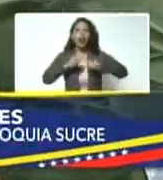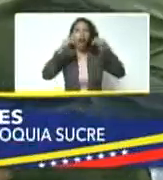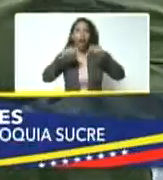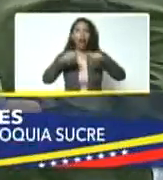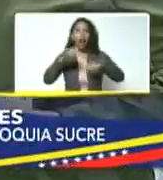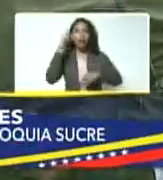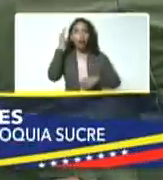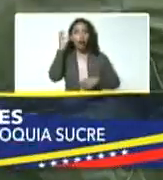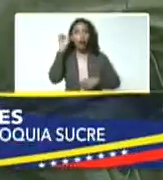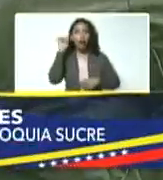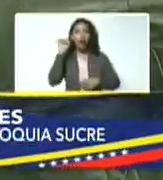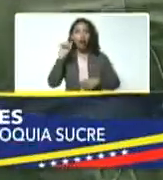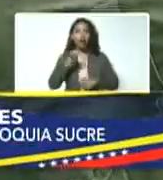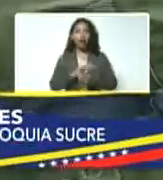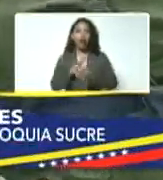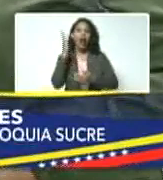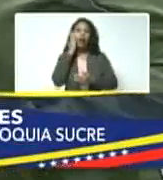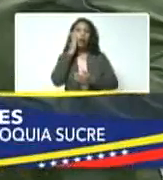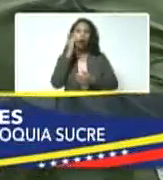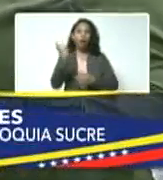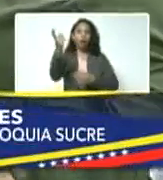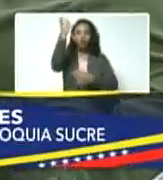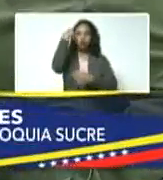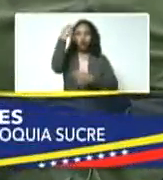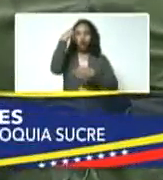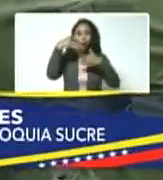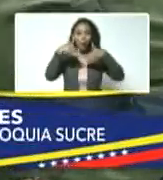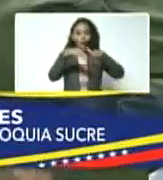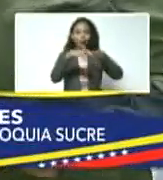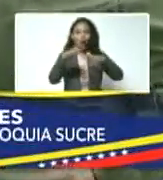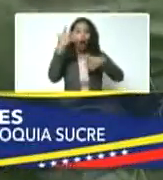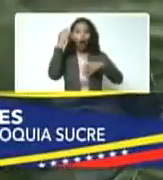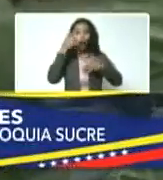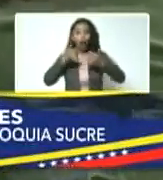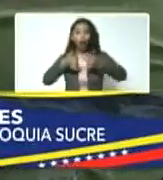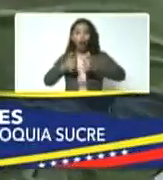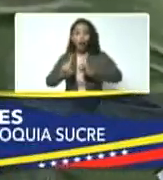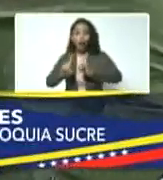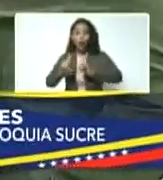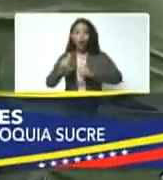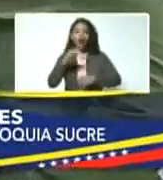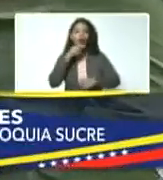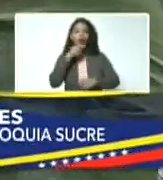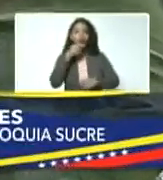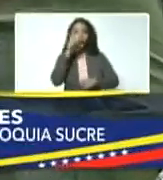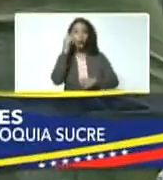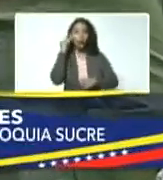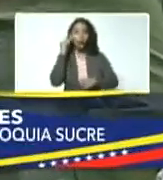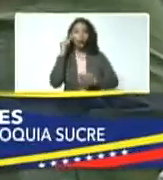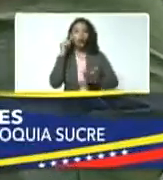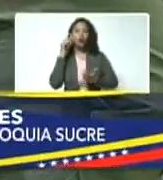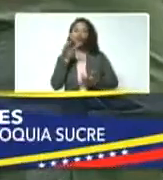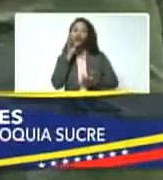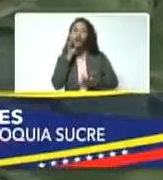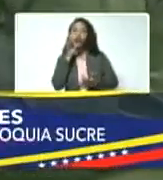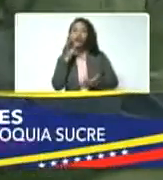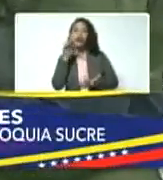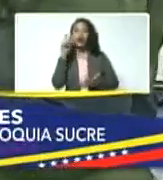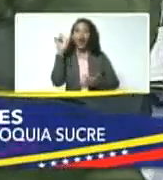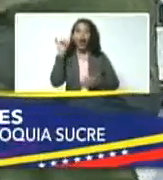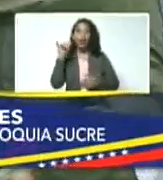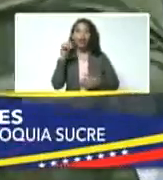Ignacia, que la mamá la enseñó a coser. Tiene los hijos, los nueros, las nueras, todos. Hasta los nueros lo metieron